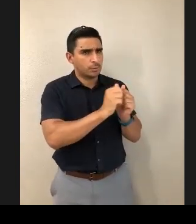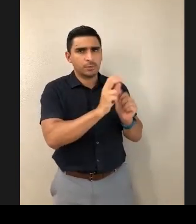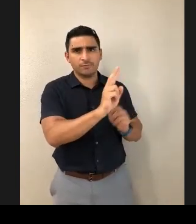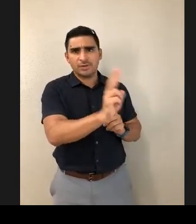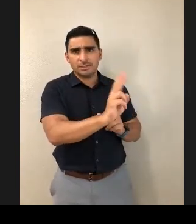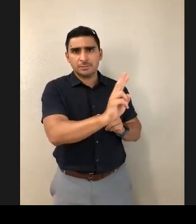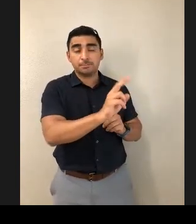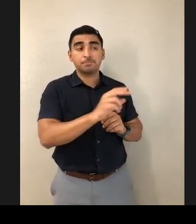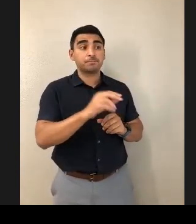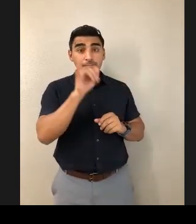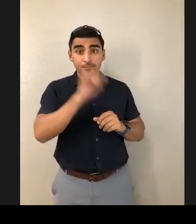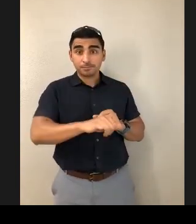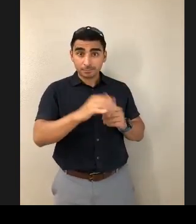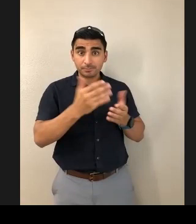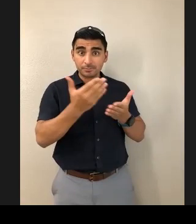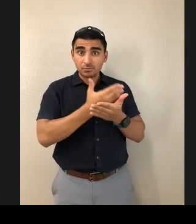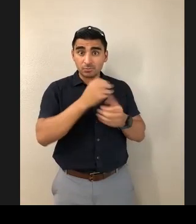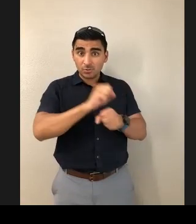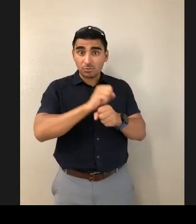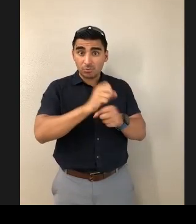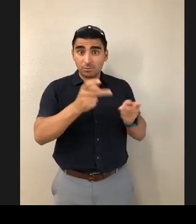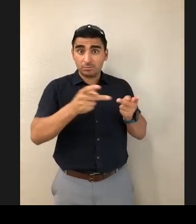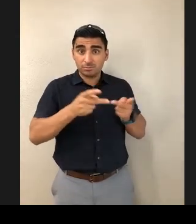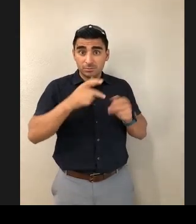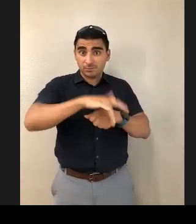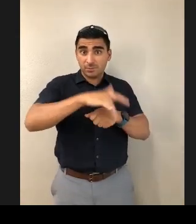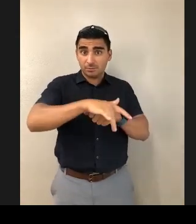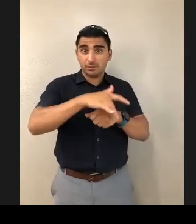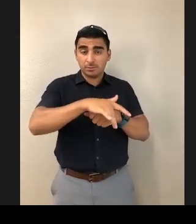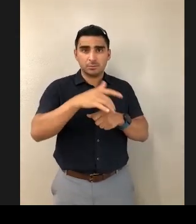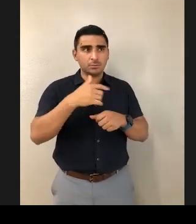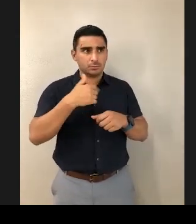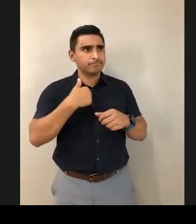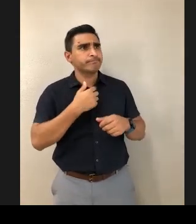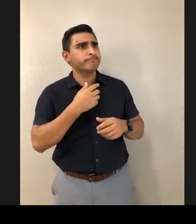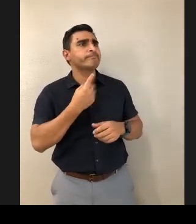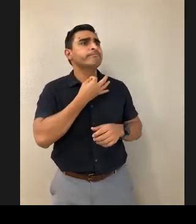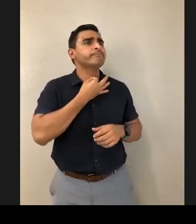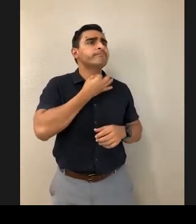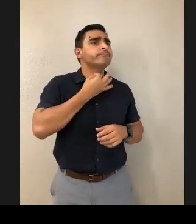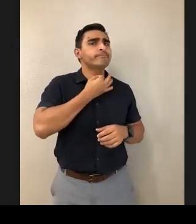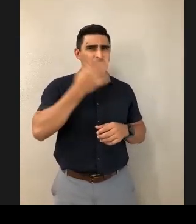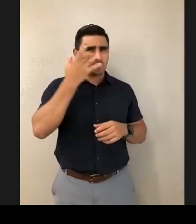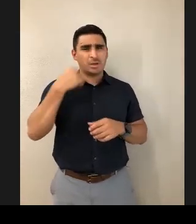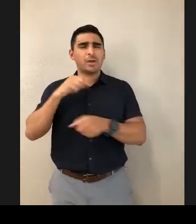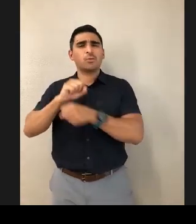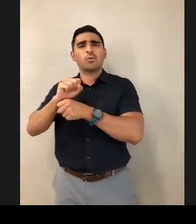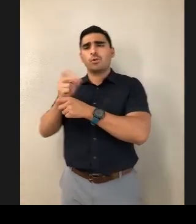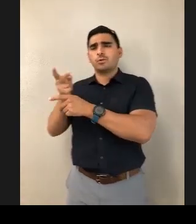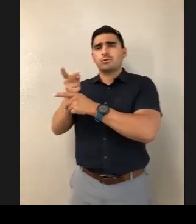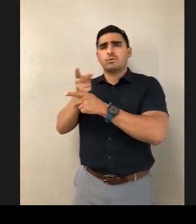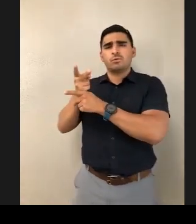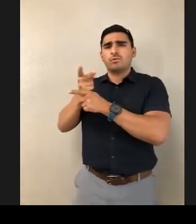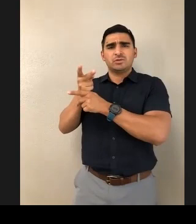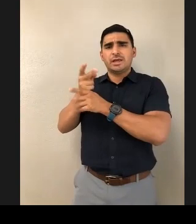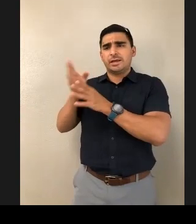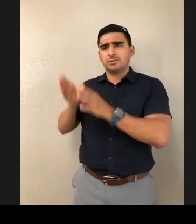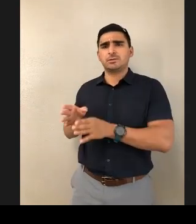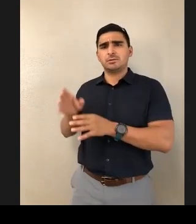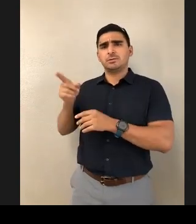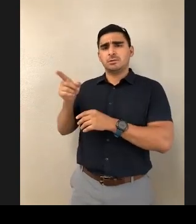hablar con la gente. Tengo interés en ese puesto porque como no